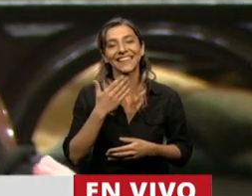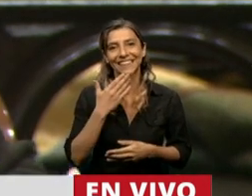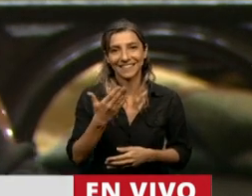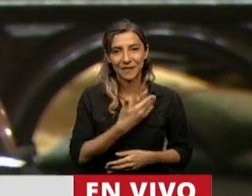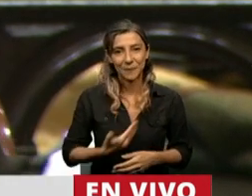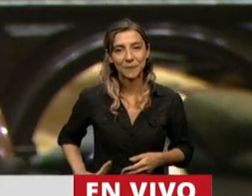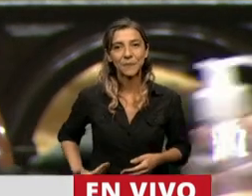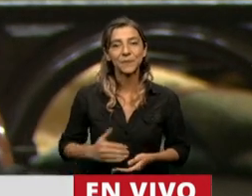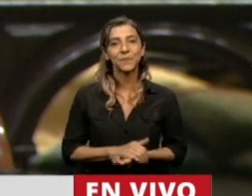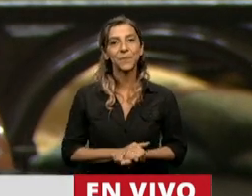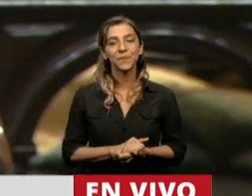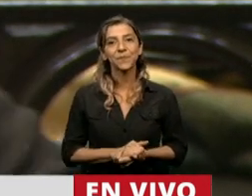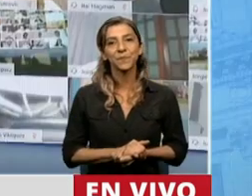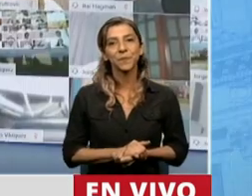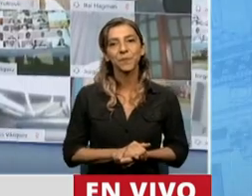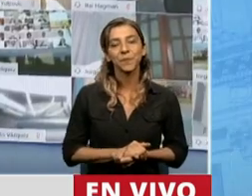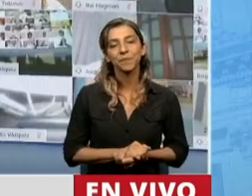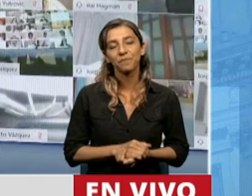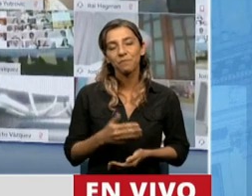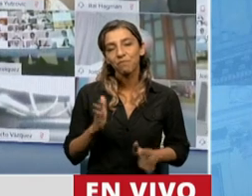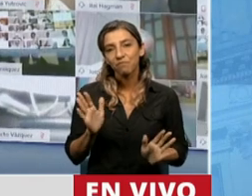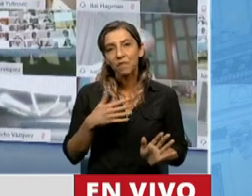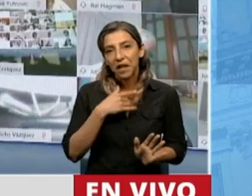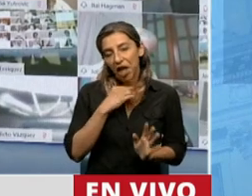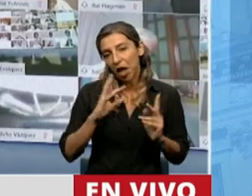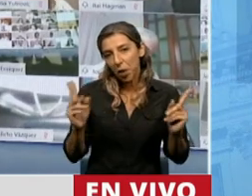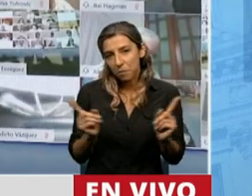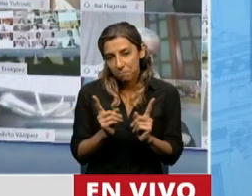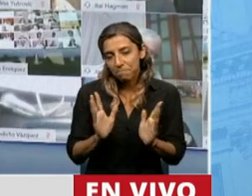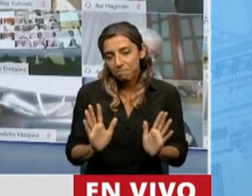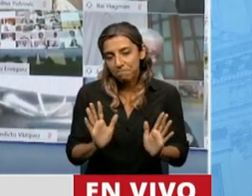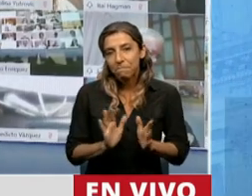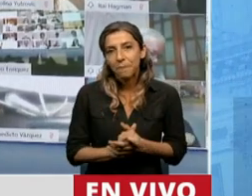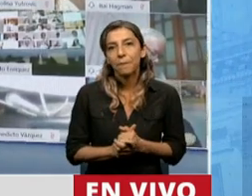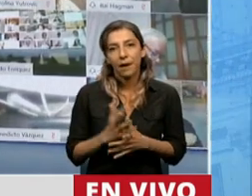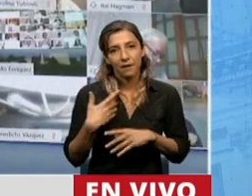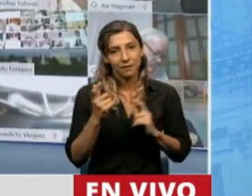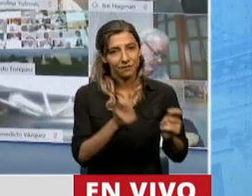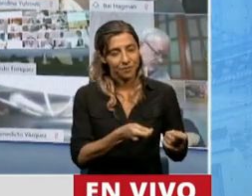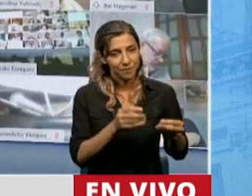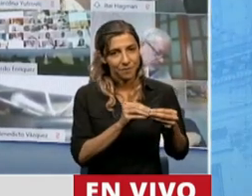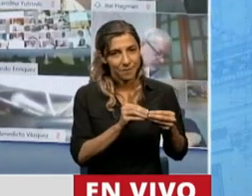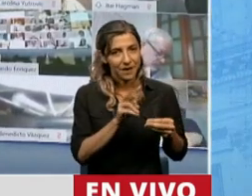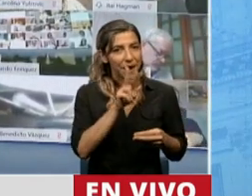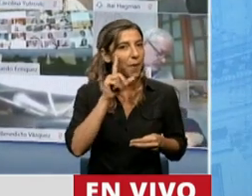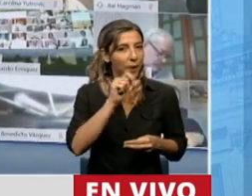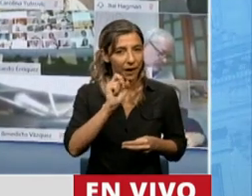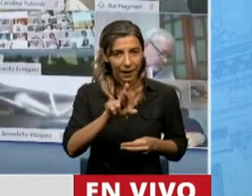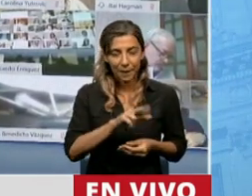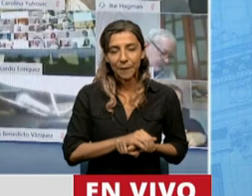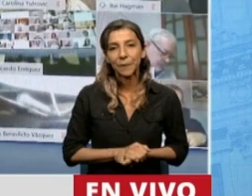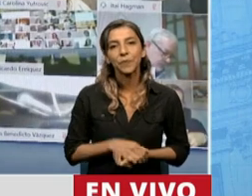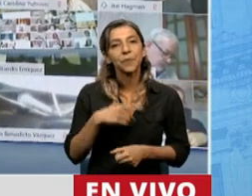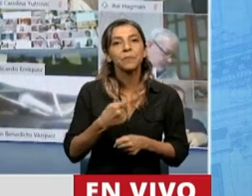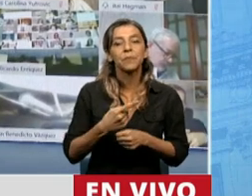presidente voy tratar de ser lo más sintético posible para darle la palabra a la compañera avilar primero